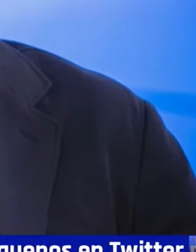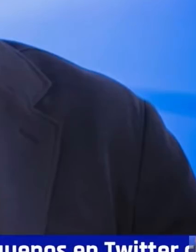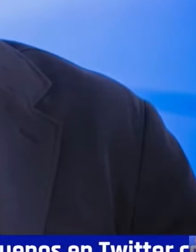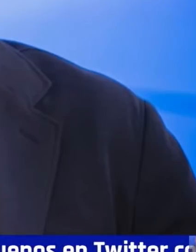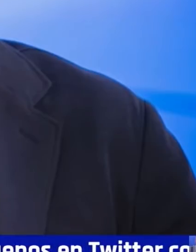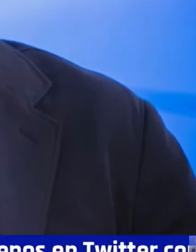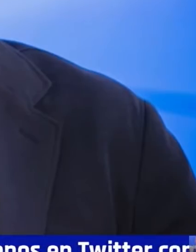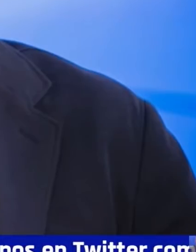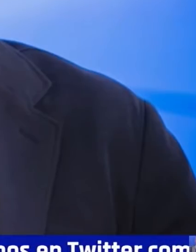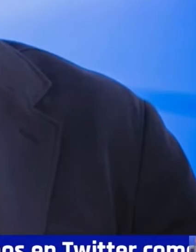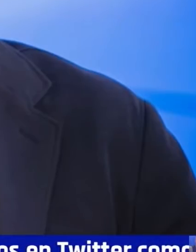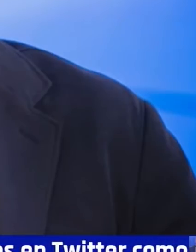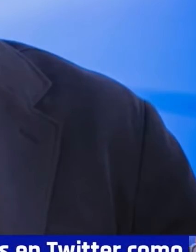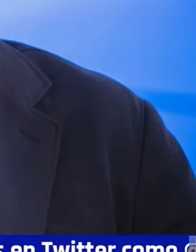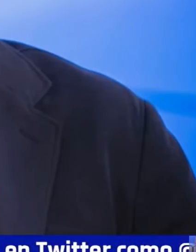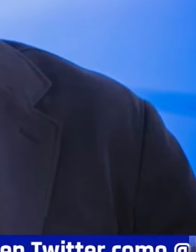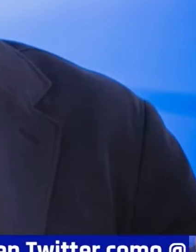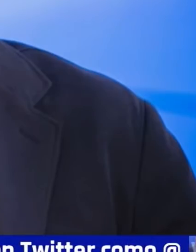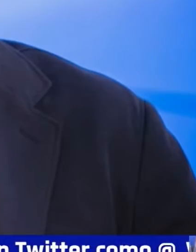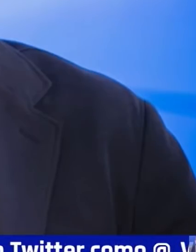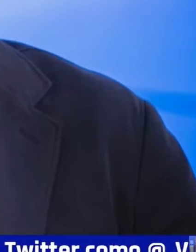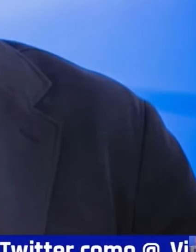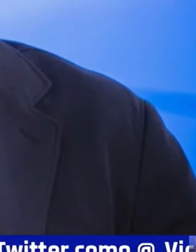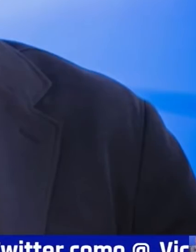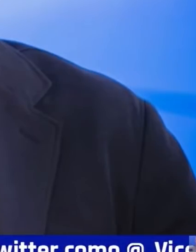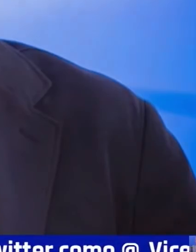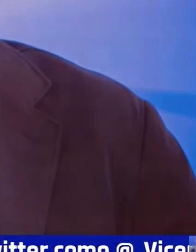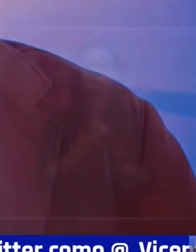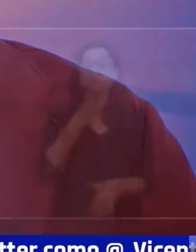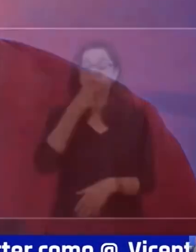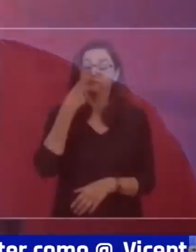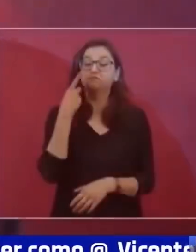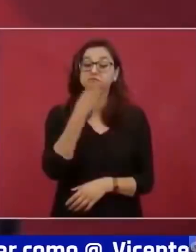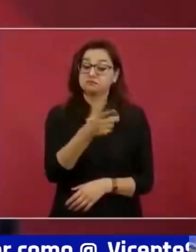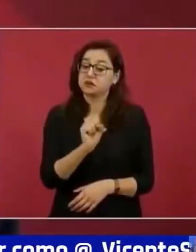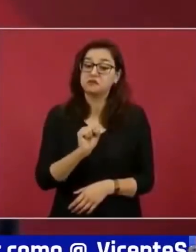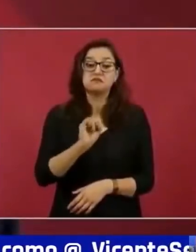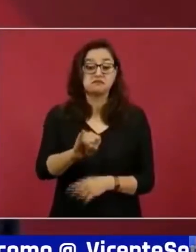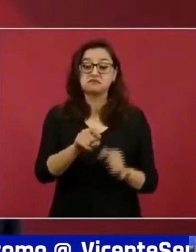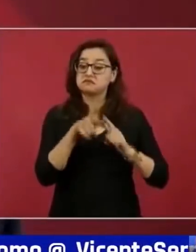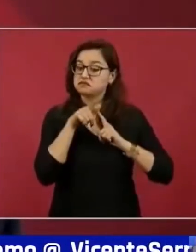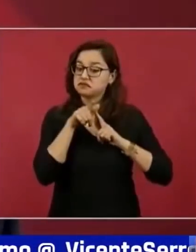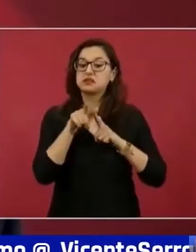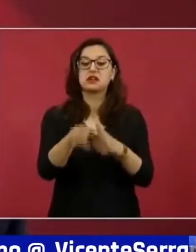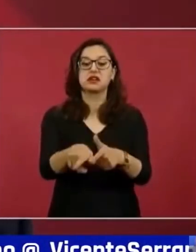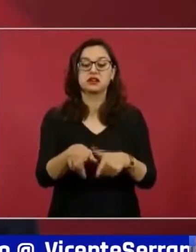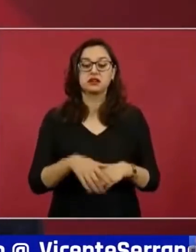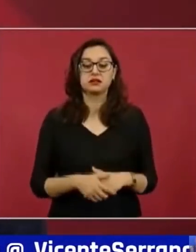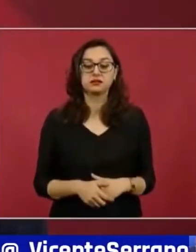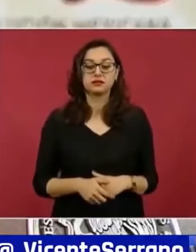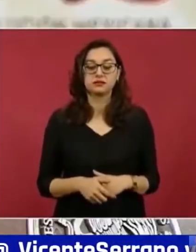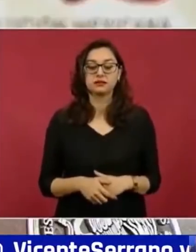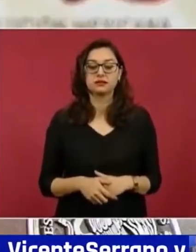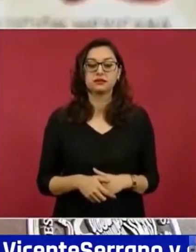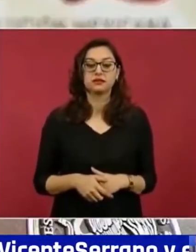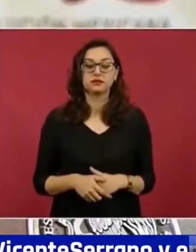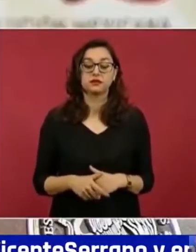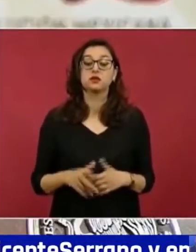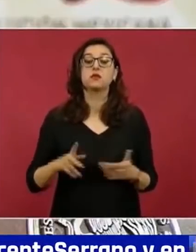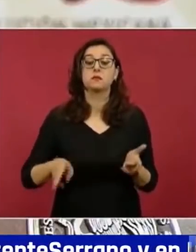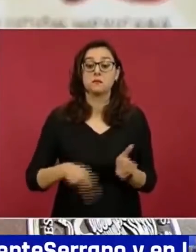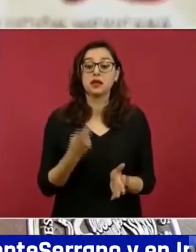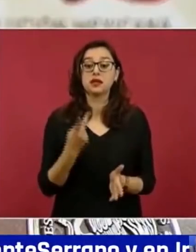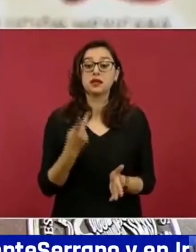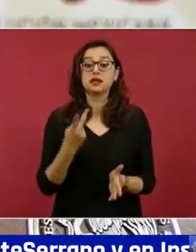Popular, como dijo el presidente López Obrador, pero donde, de acuerdo con diversos analistas españoles, estaría sirviendo a